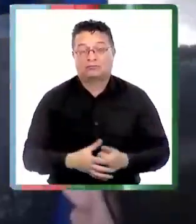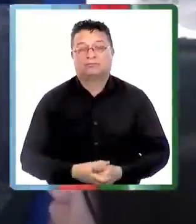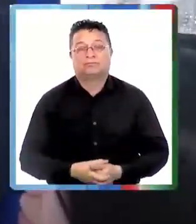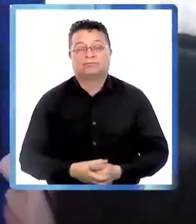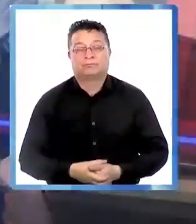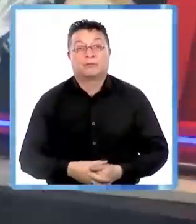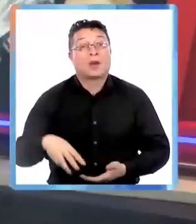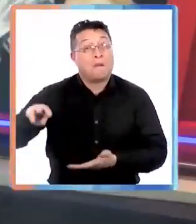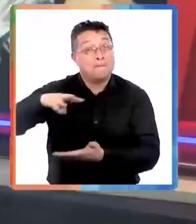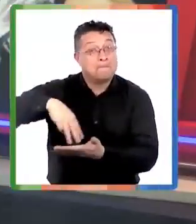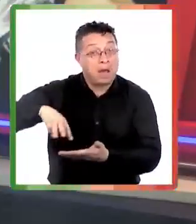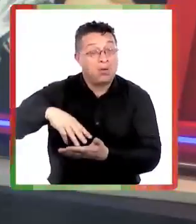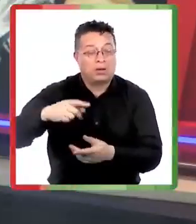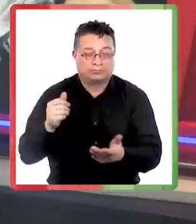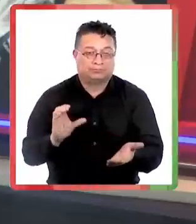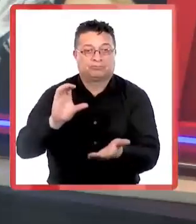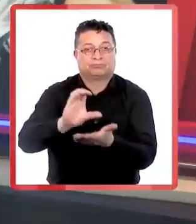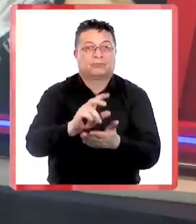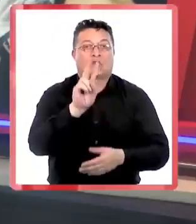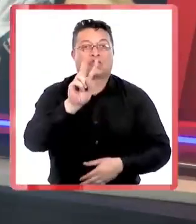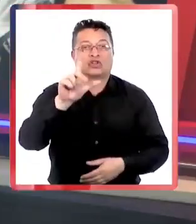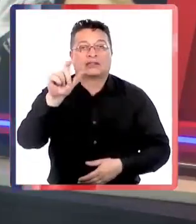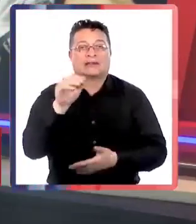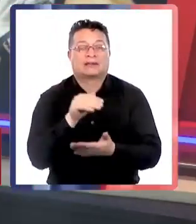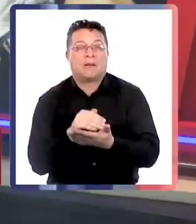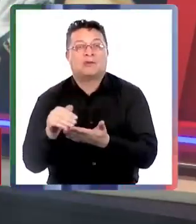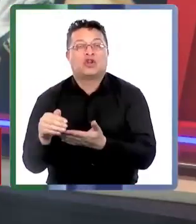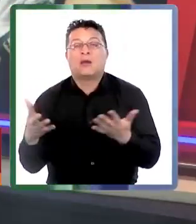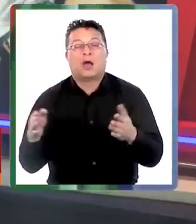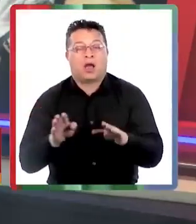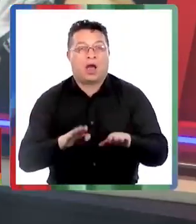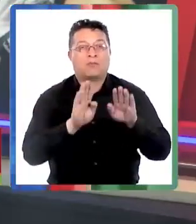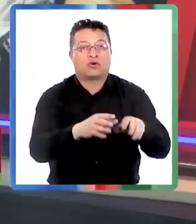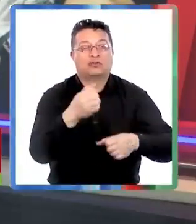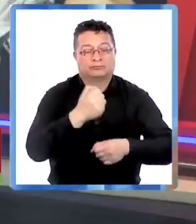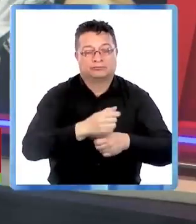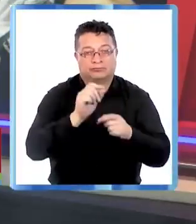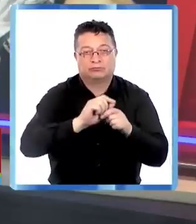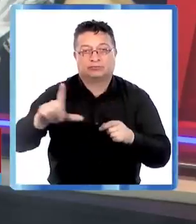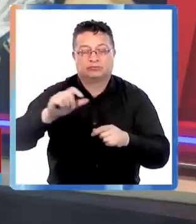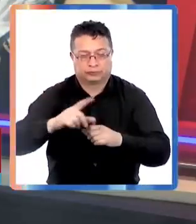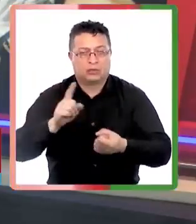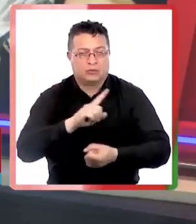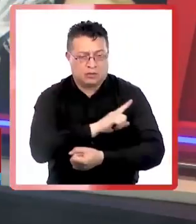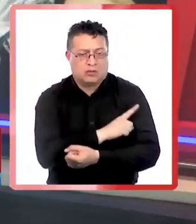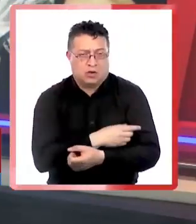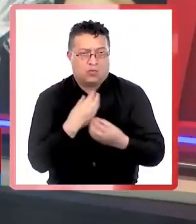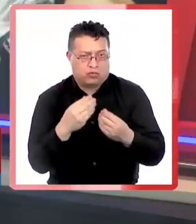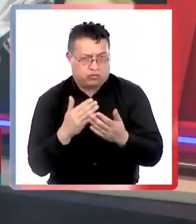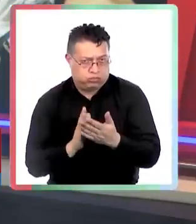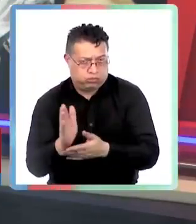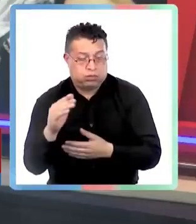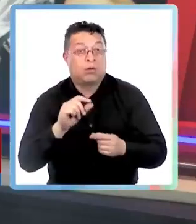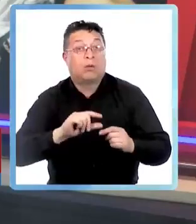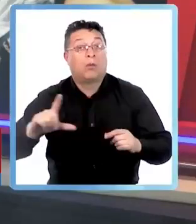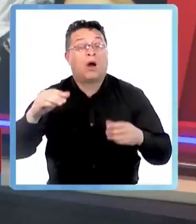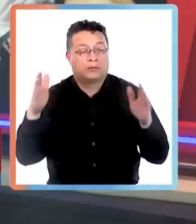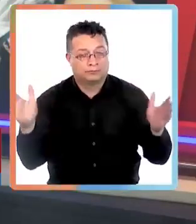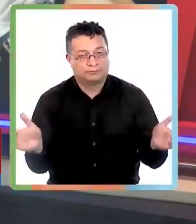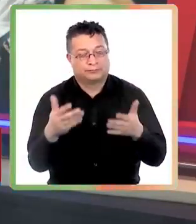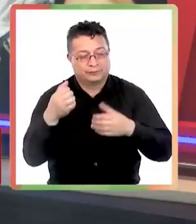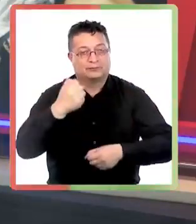peligro. En el Maule se van a destinar 270 millones de pesos para apoyar a los emprendedores con alto potencial de crecimiento